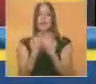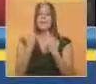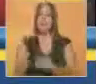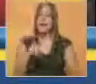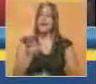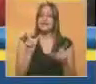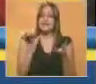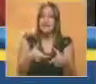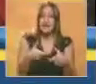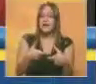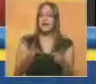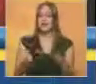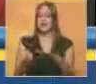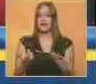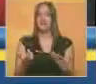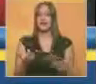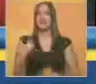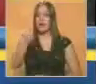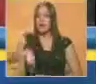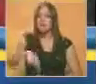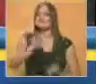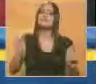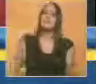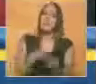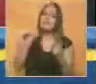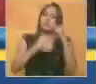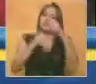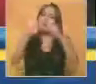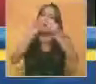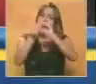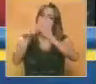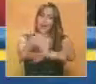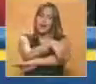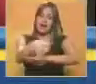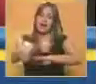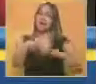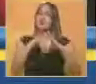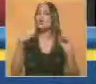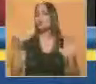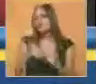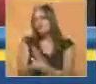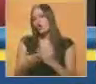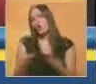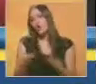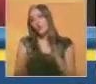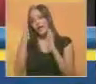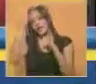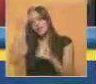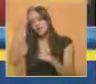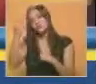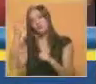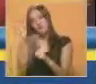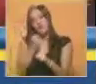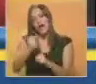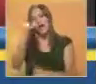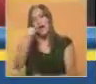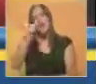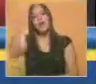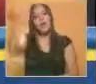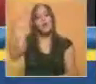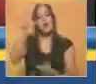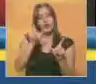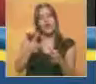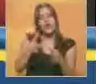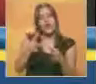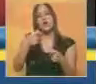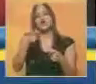casa, la construcción y rescate de las vías, todo el tema de lo que tiene que ver con los servicios, todo el tema que tiene de lo que tiene